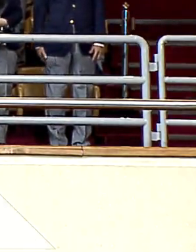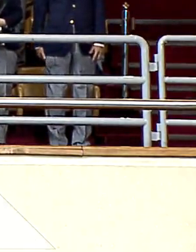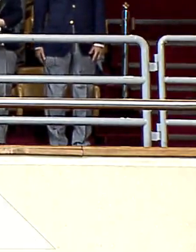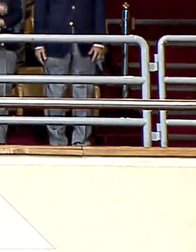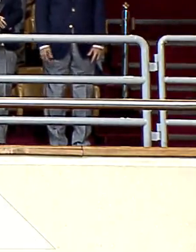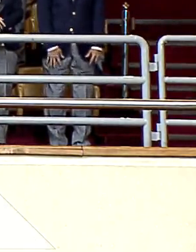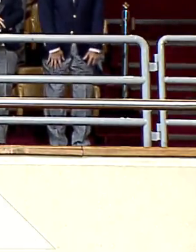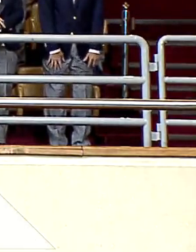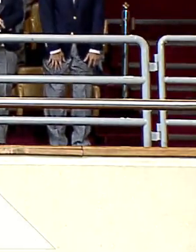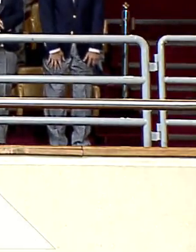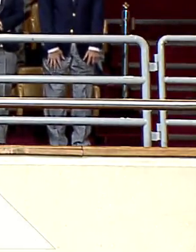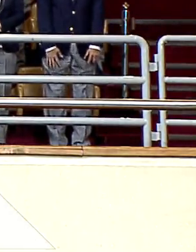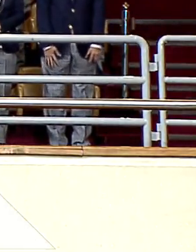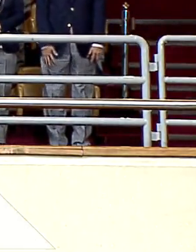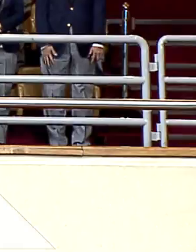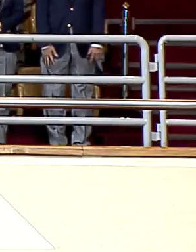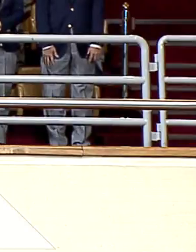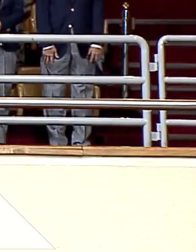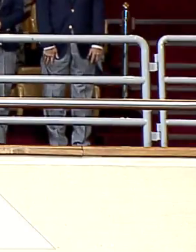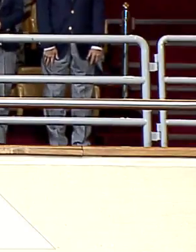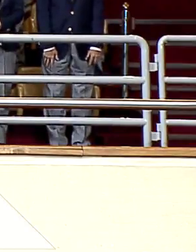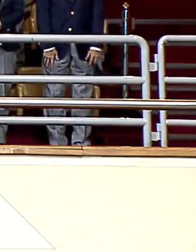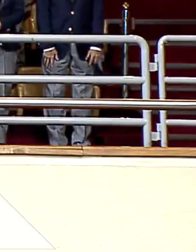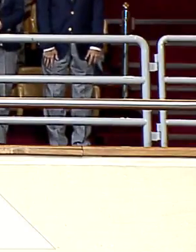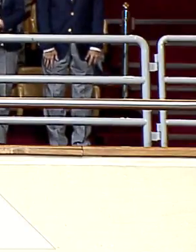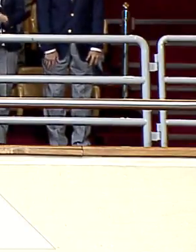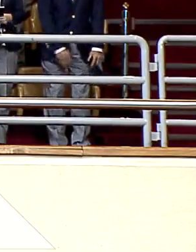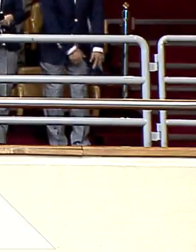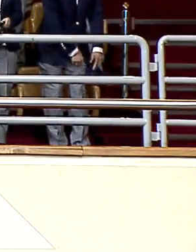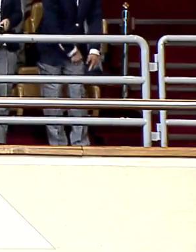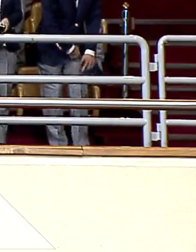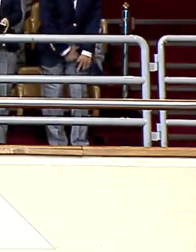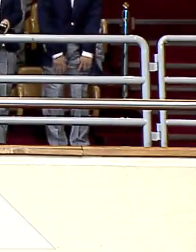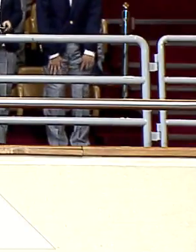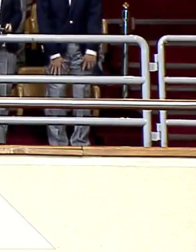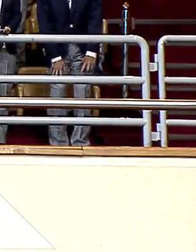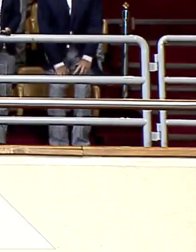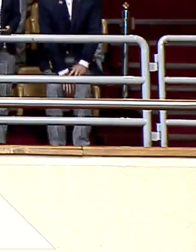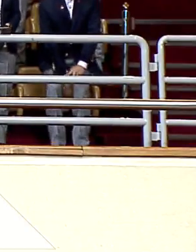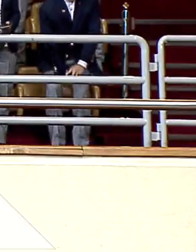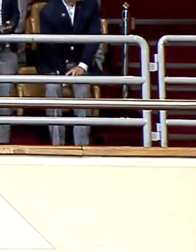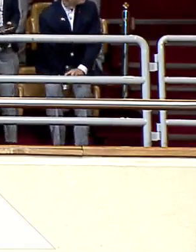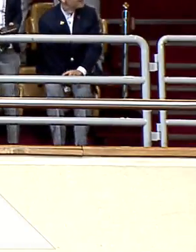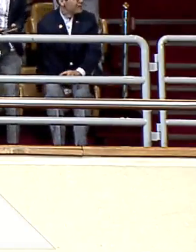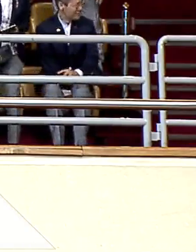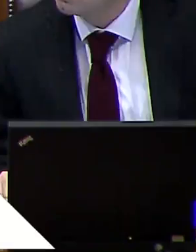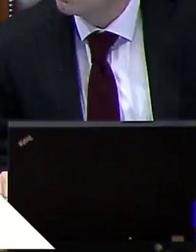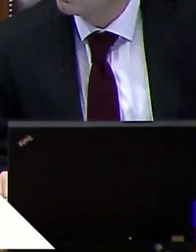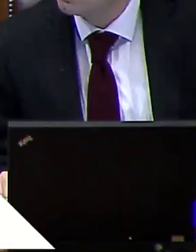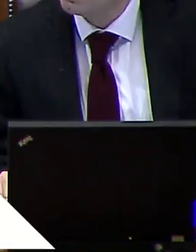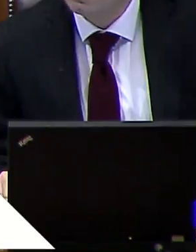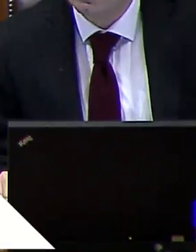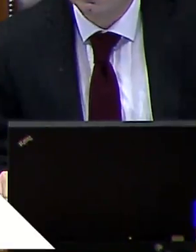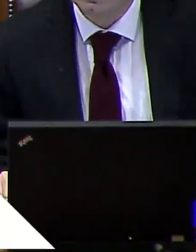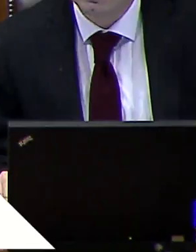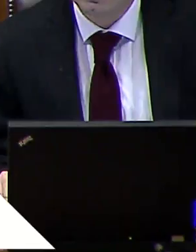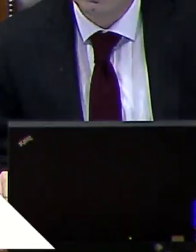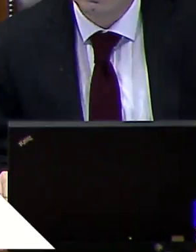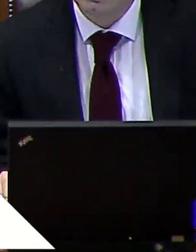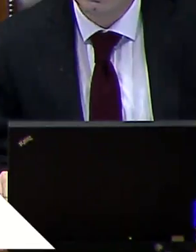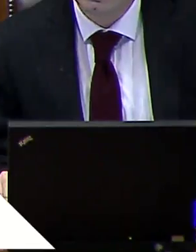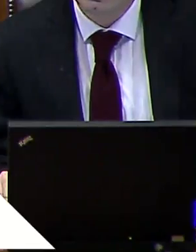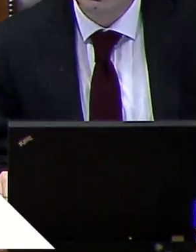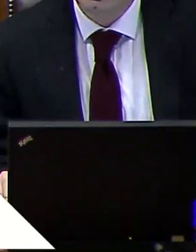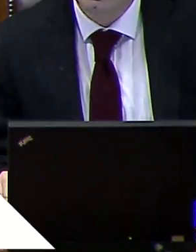están en vuestra casa que sea una visita provechosa muchas gracias por estar acá en el tiempo restante de la democracia